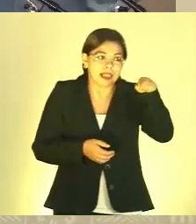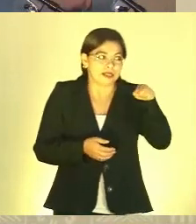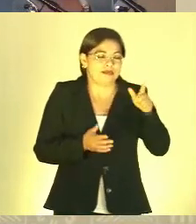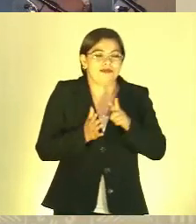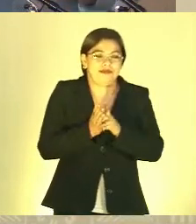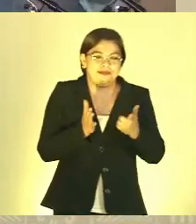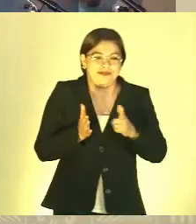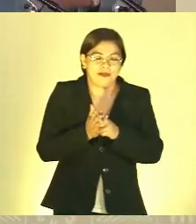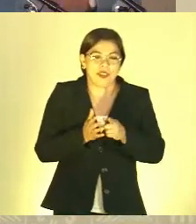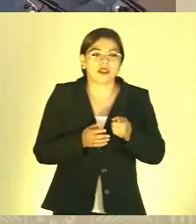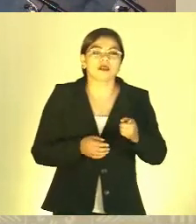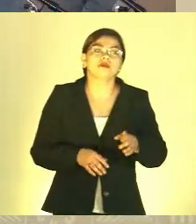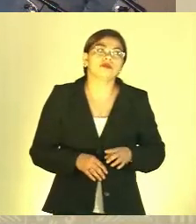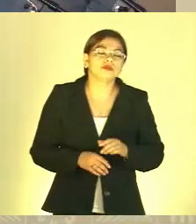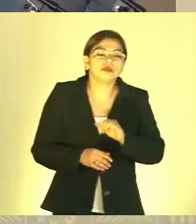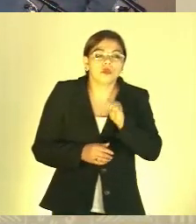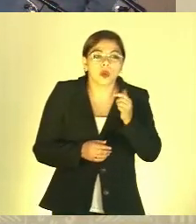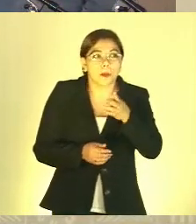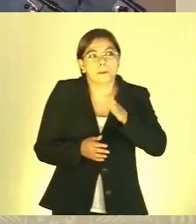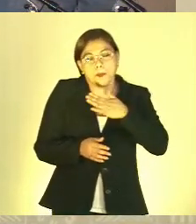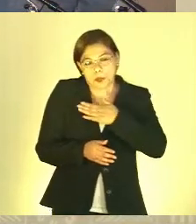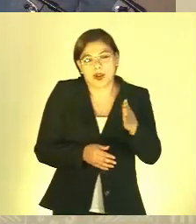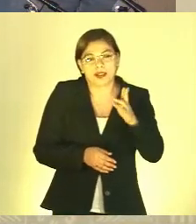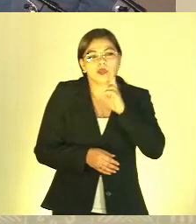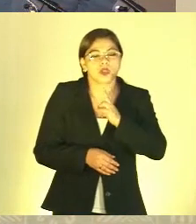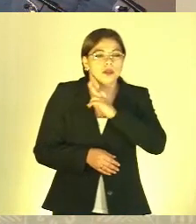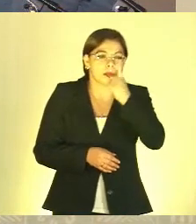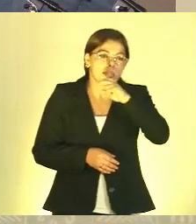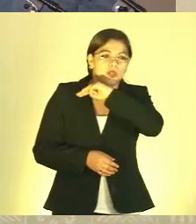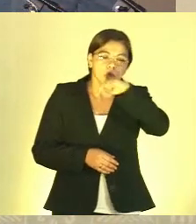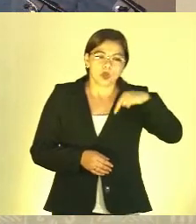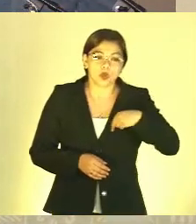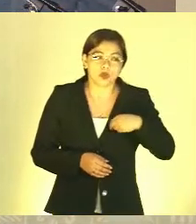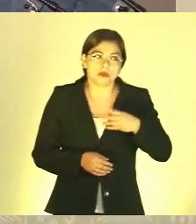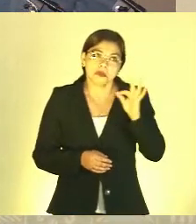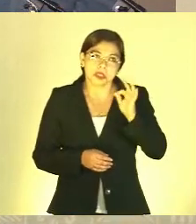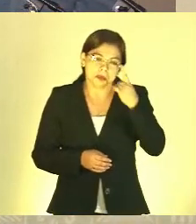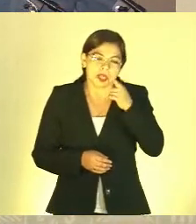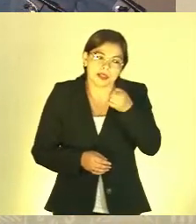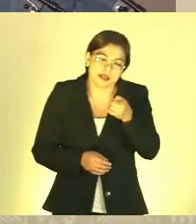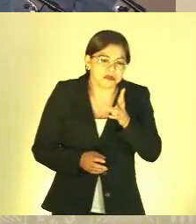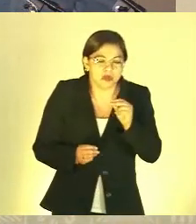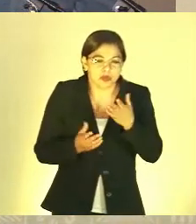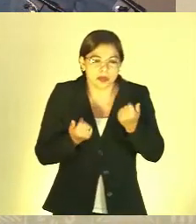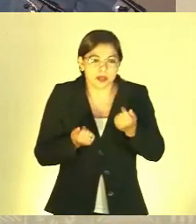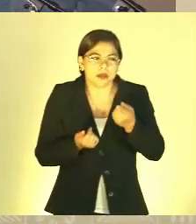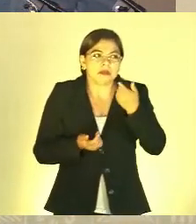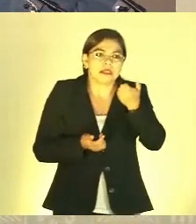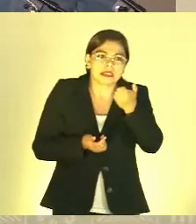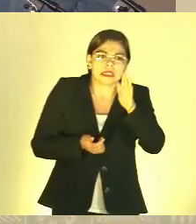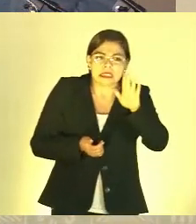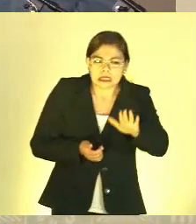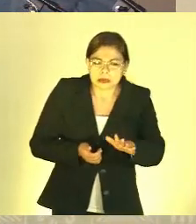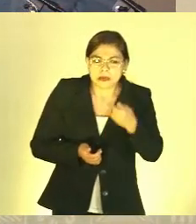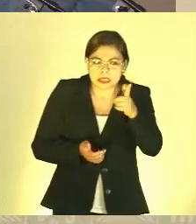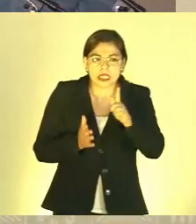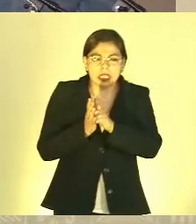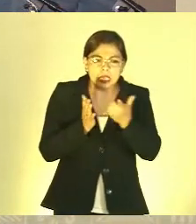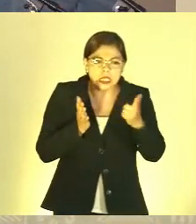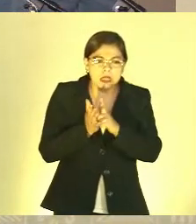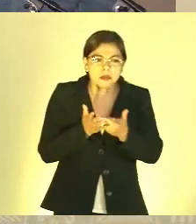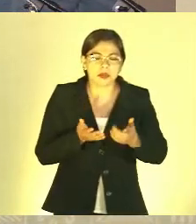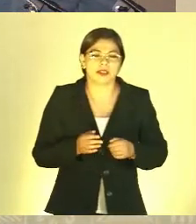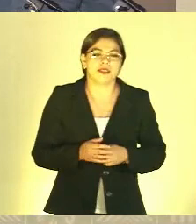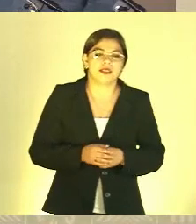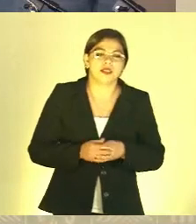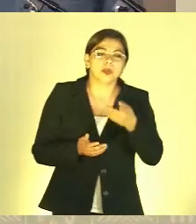abajo. Y otra muy buena noticia para nosotros, no sé si para ti, que va a ser muy barato, o sea que te va a tocar poquito